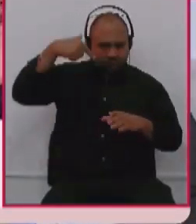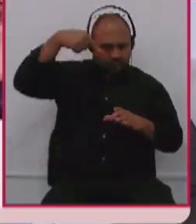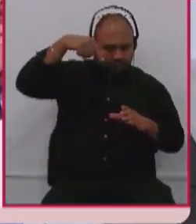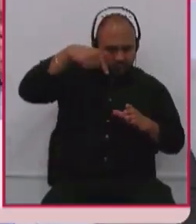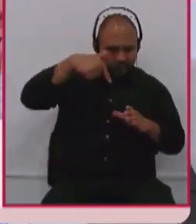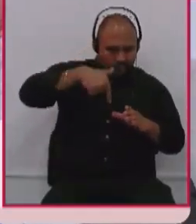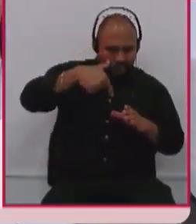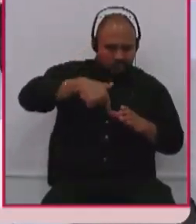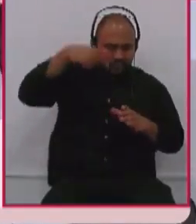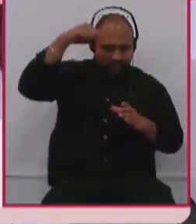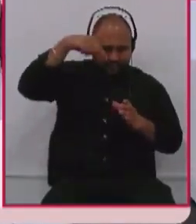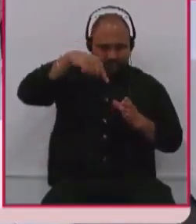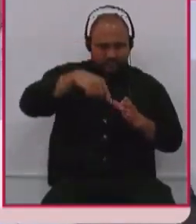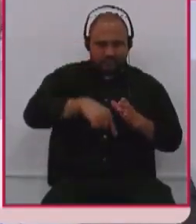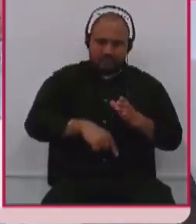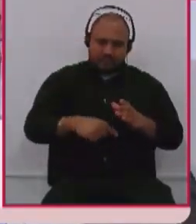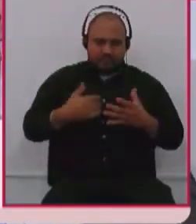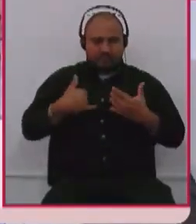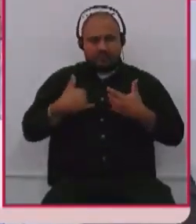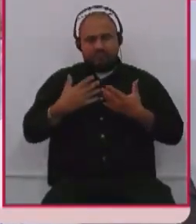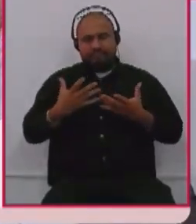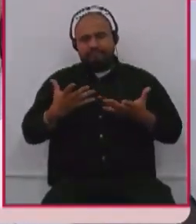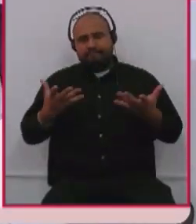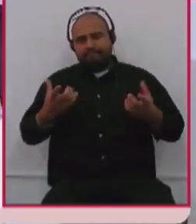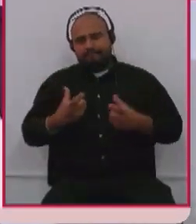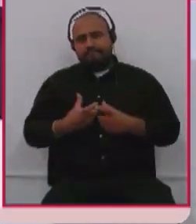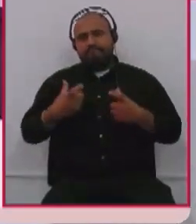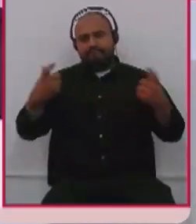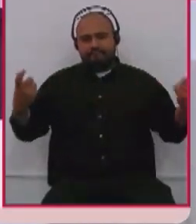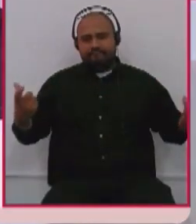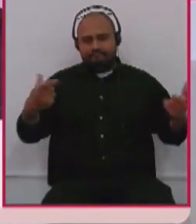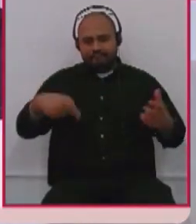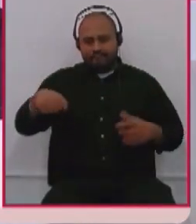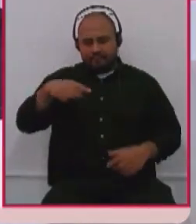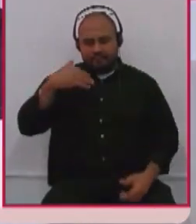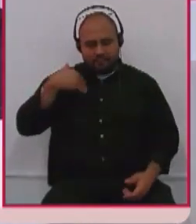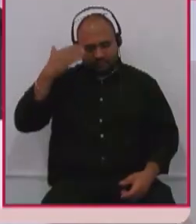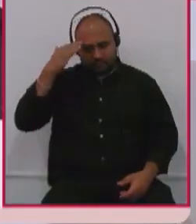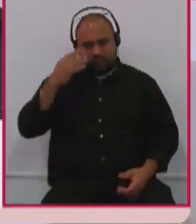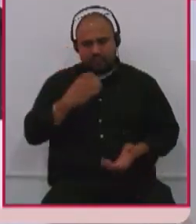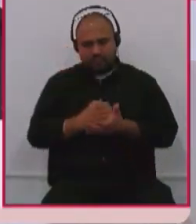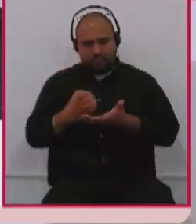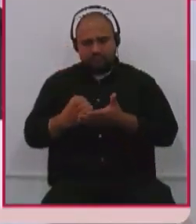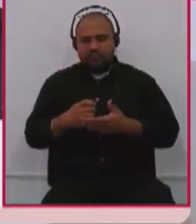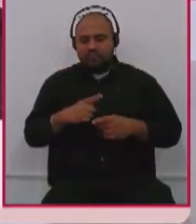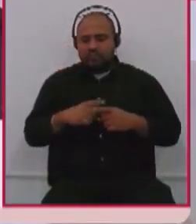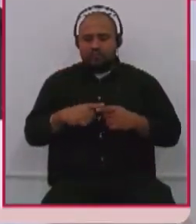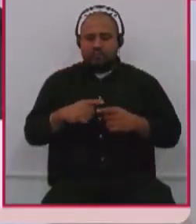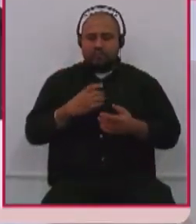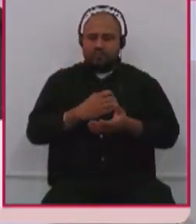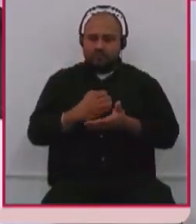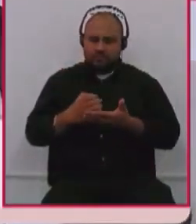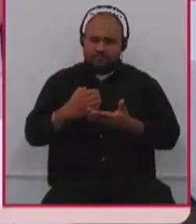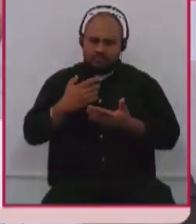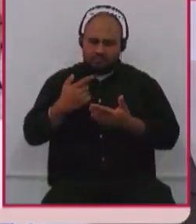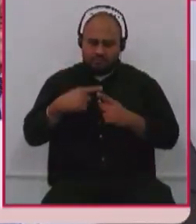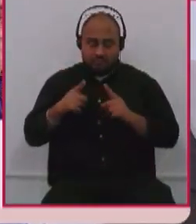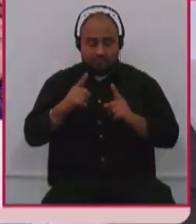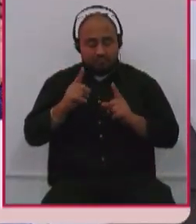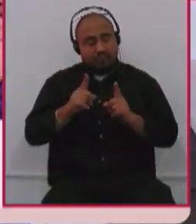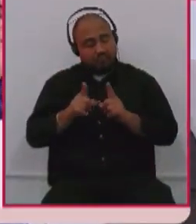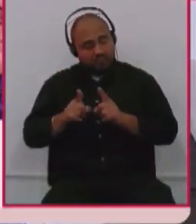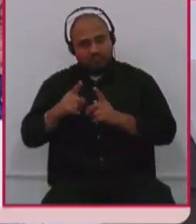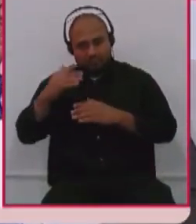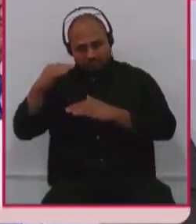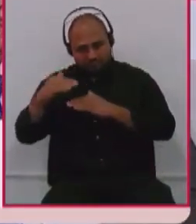un bastante buen entendimiento de qué cosa es lo que genera ahí. Pero los costos resultan ser tan bajos que incluso en los taladros de